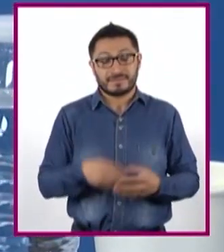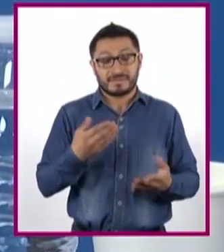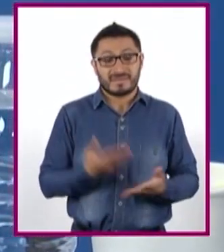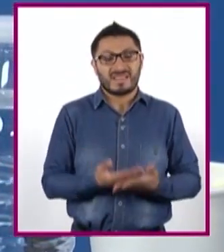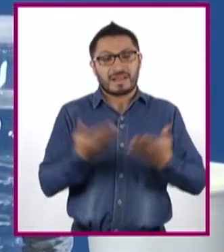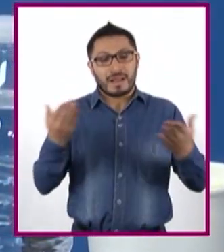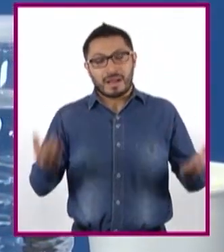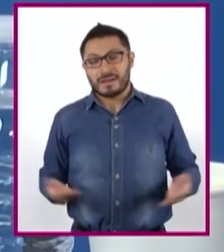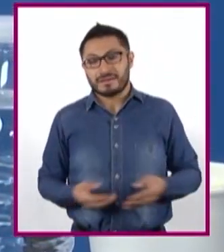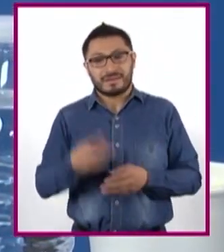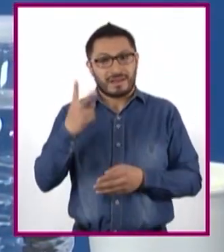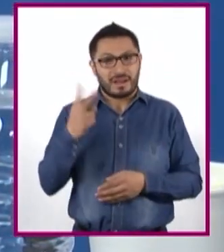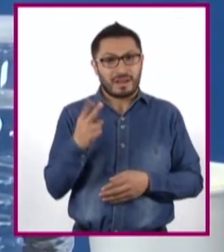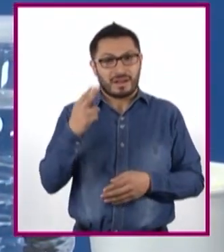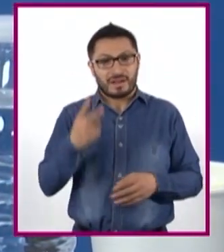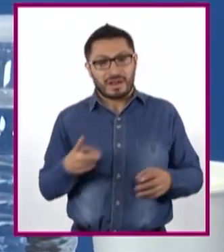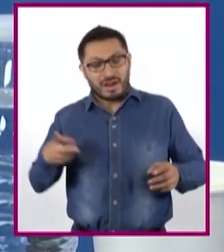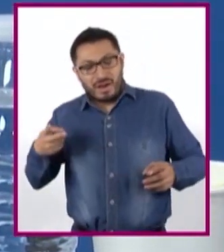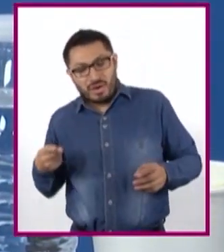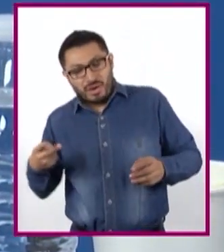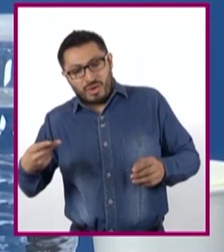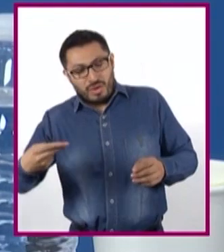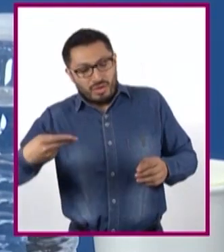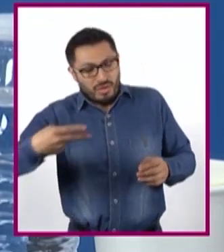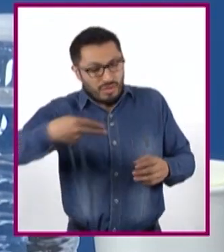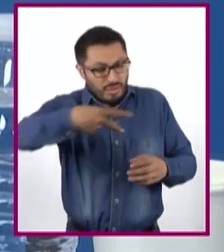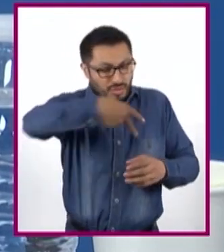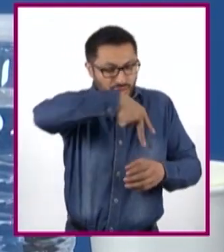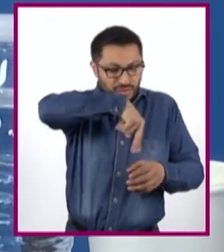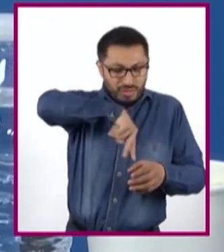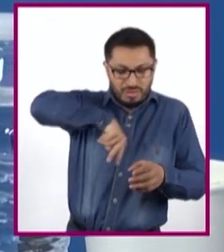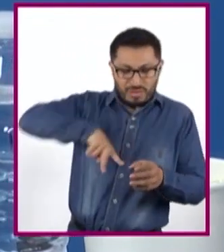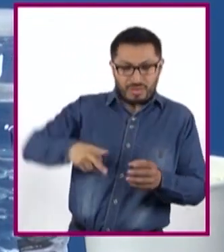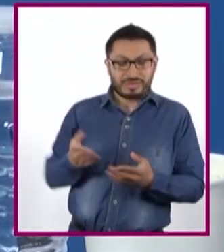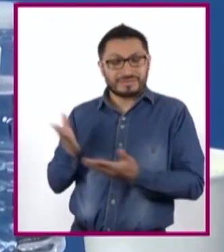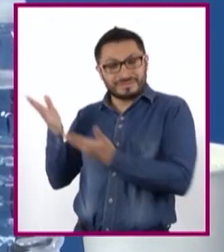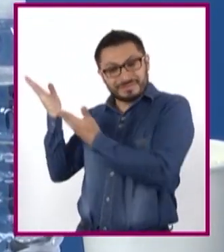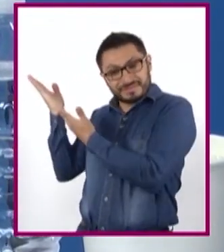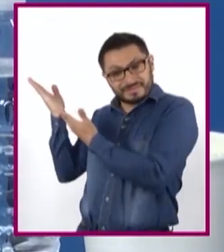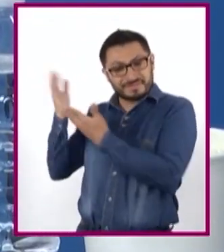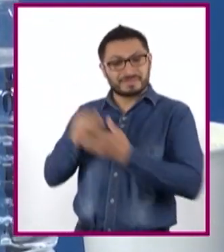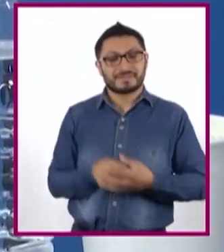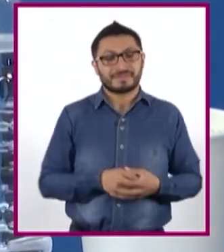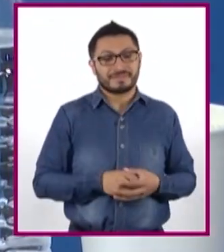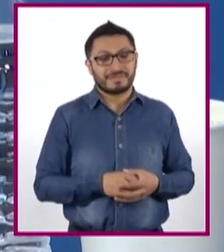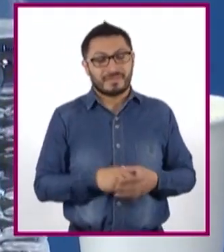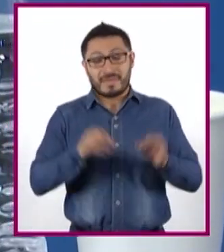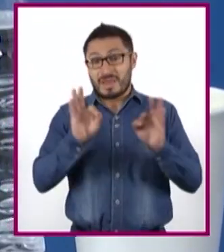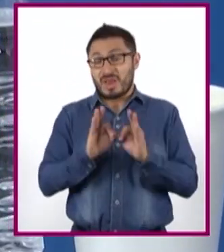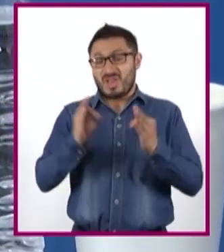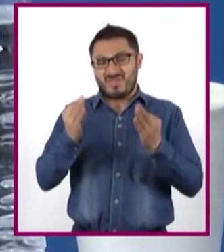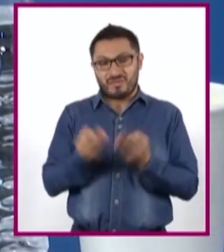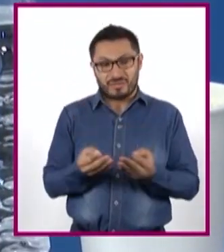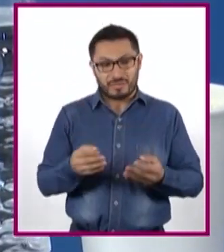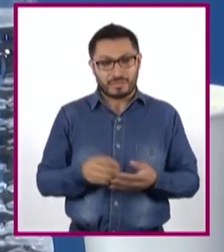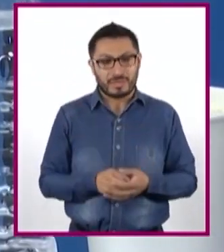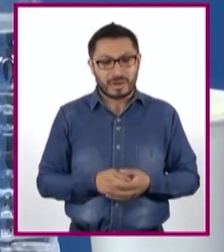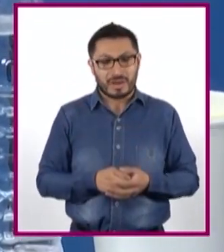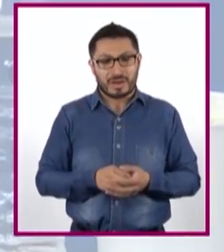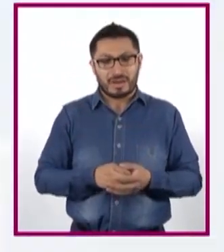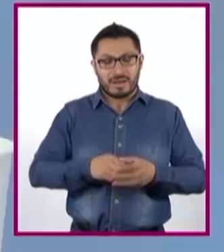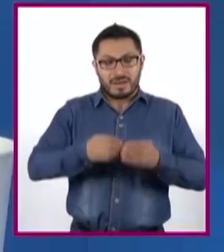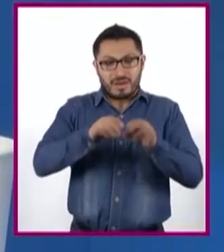Después, tomamos las tijeras y haremos un par de cortes. La cortaremos de tal modo que quede